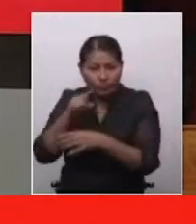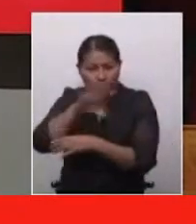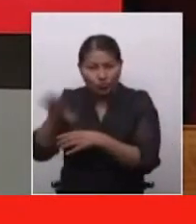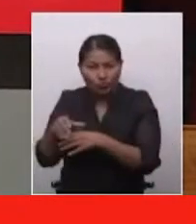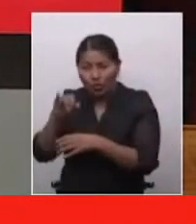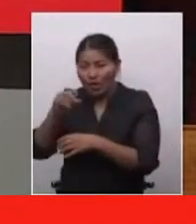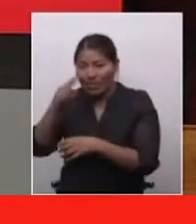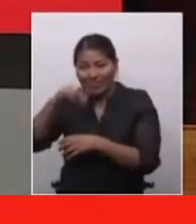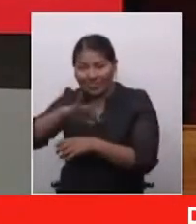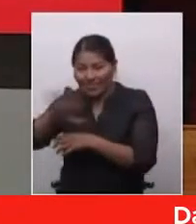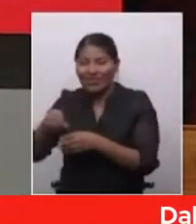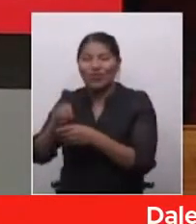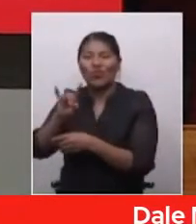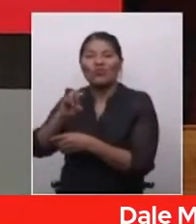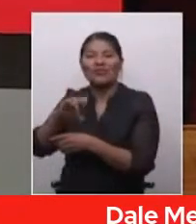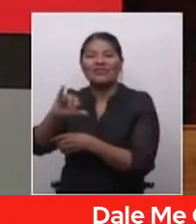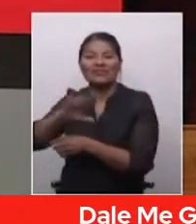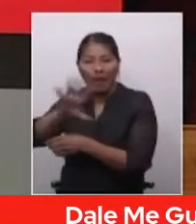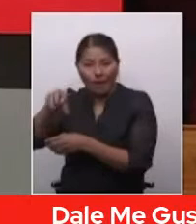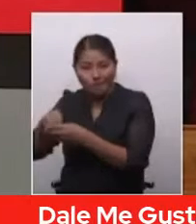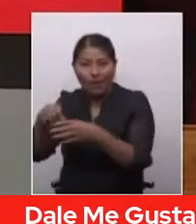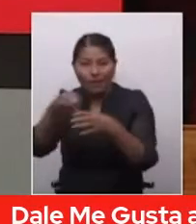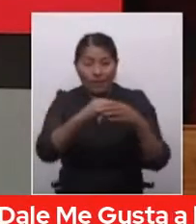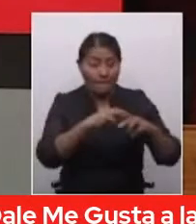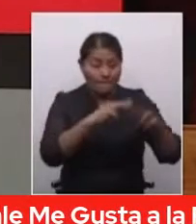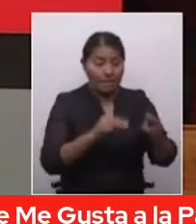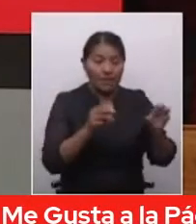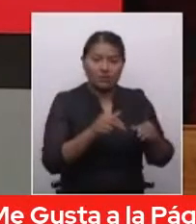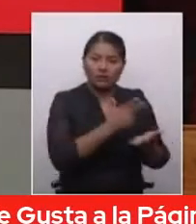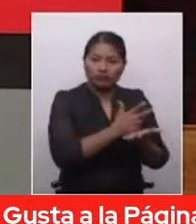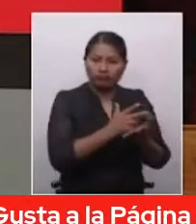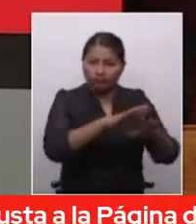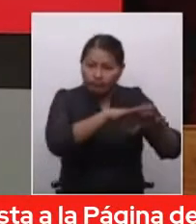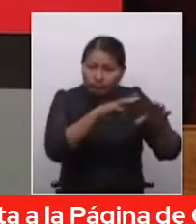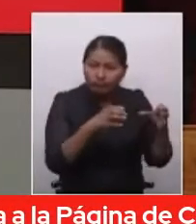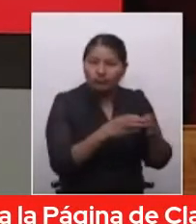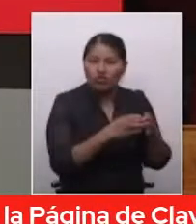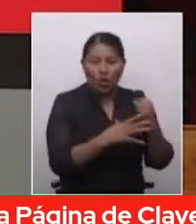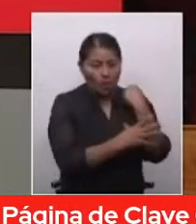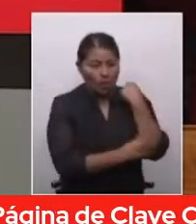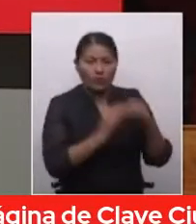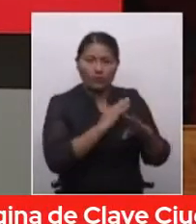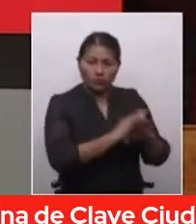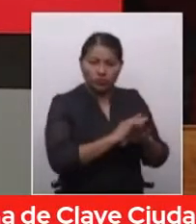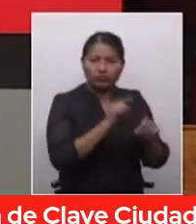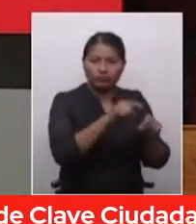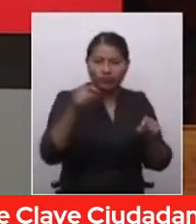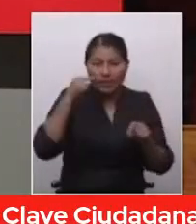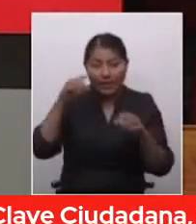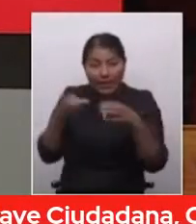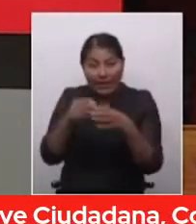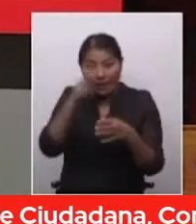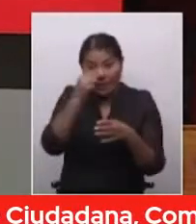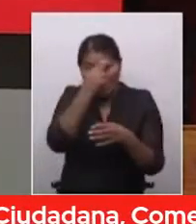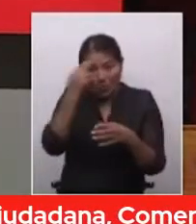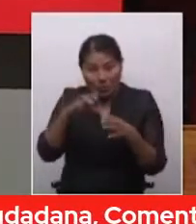Infancia, UNICEF, la Mesa de Concertación para la Lucha contra la Pobreza, Lima, Cómo Vamos, Pulso PUC y la